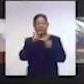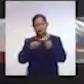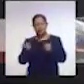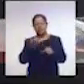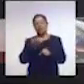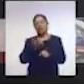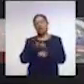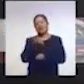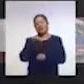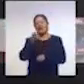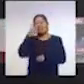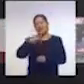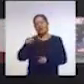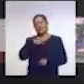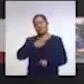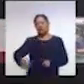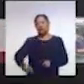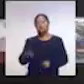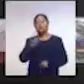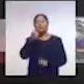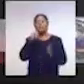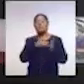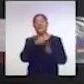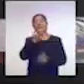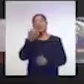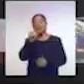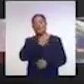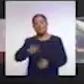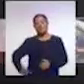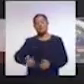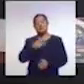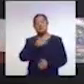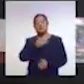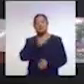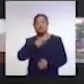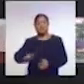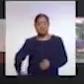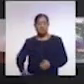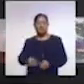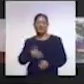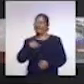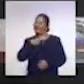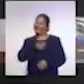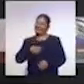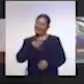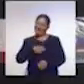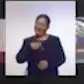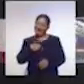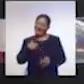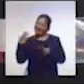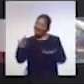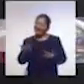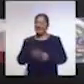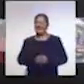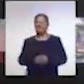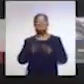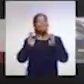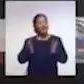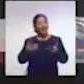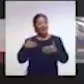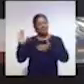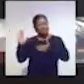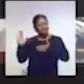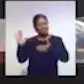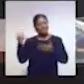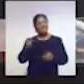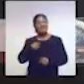a 1,500 presidentes municipales del país. Y yo vengo muy contenta de haber tomado protesta de este cargo,